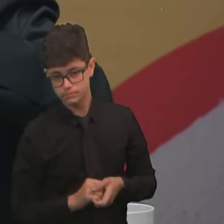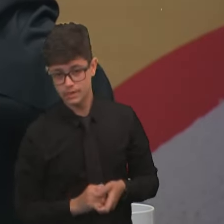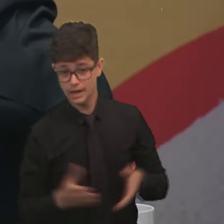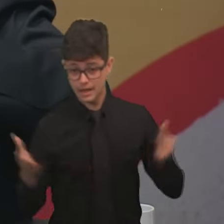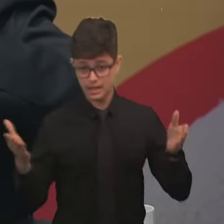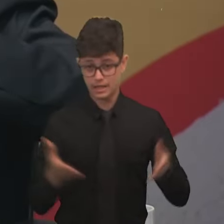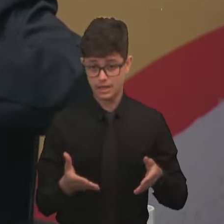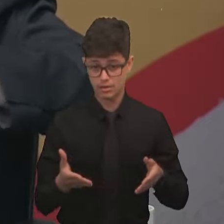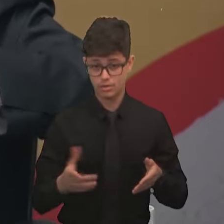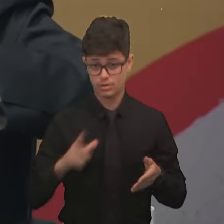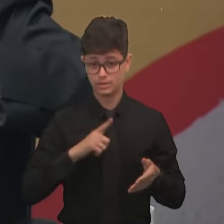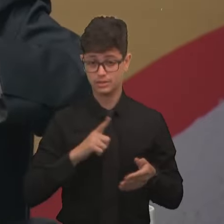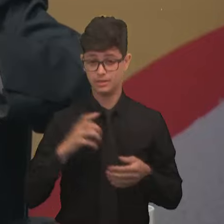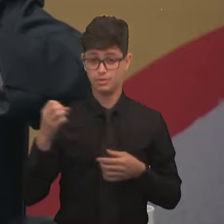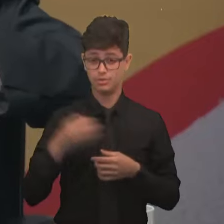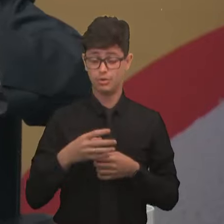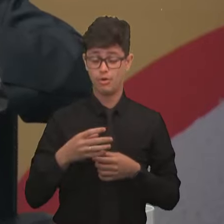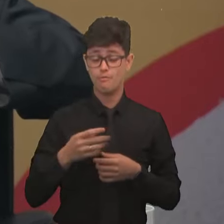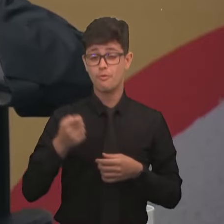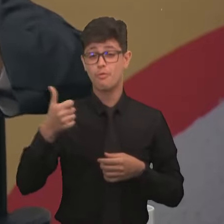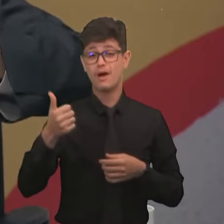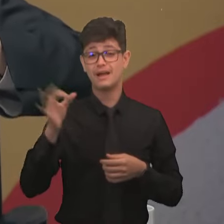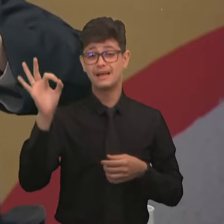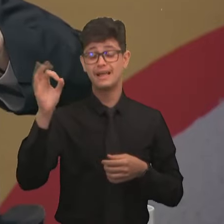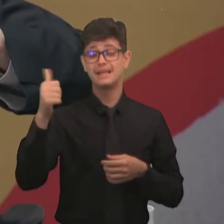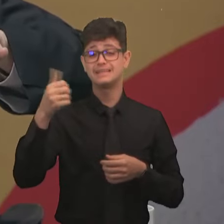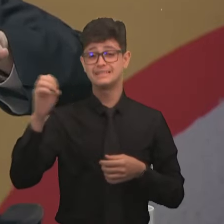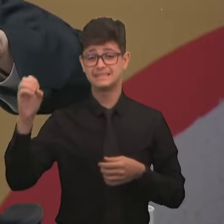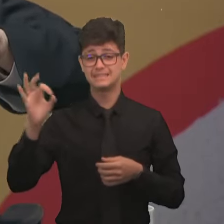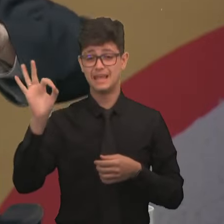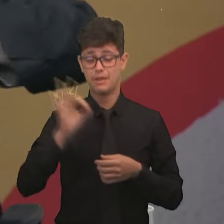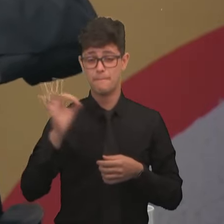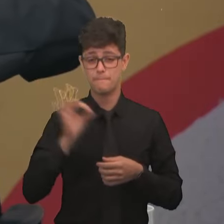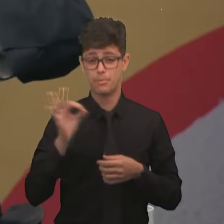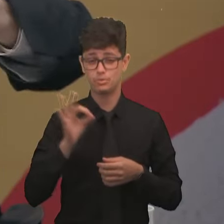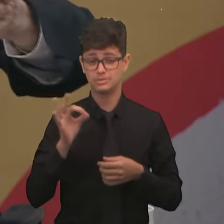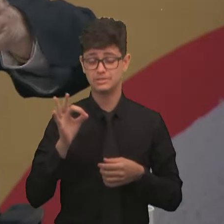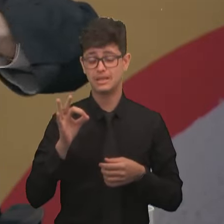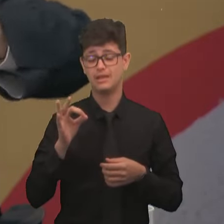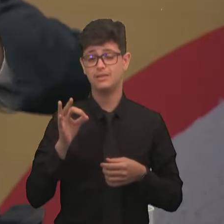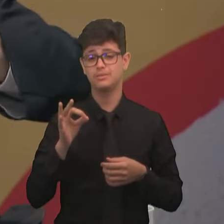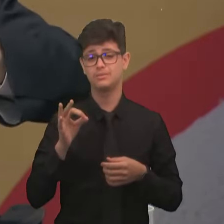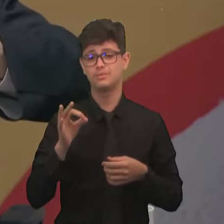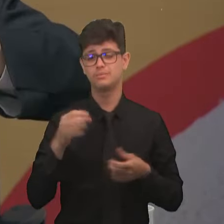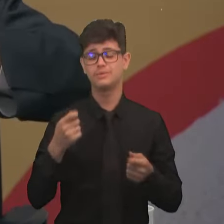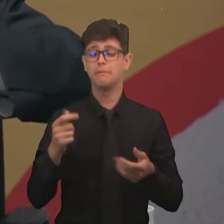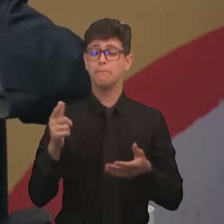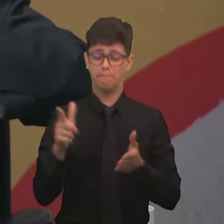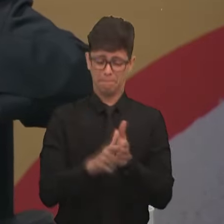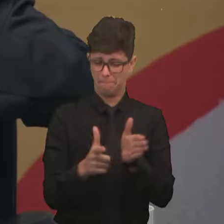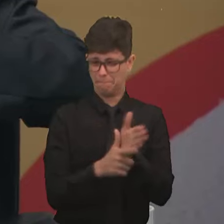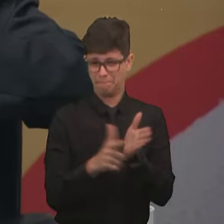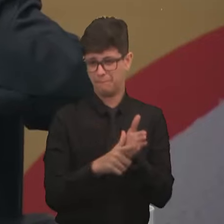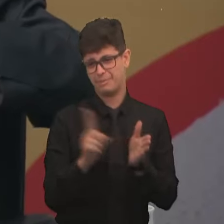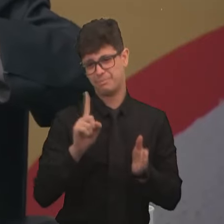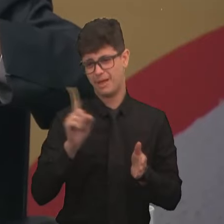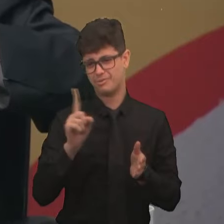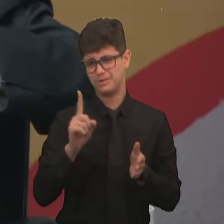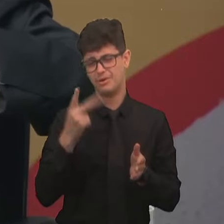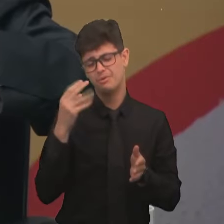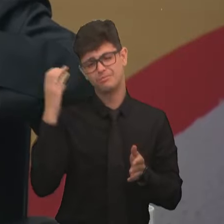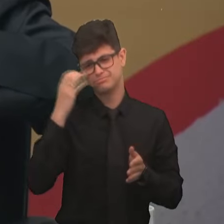hoy, los nuevos, el 100% son procesos electrónicos y los que están en trámite, el más